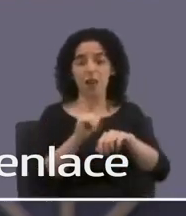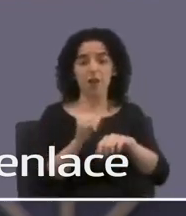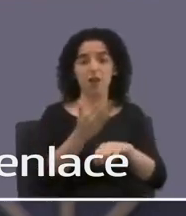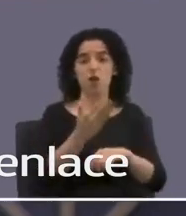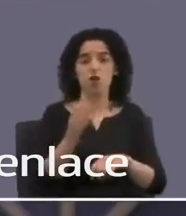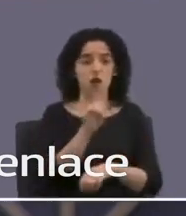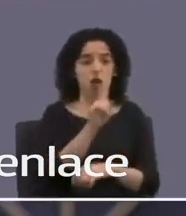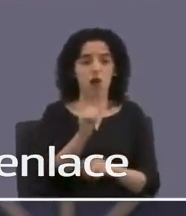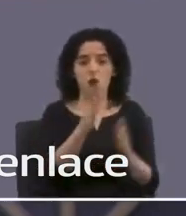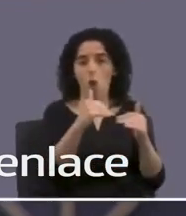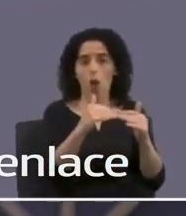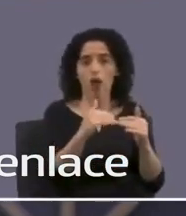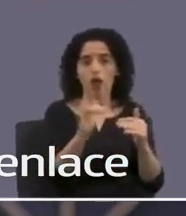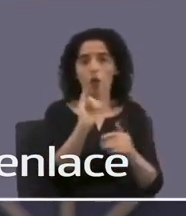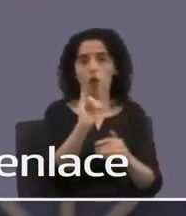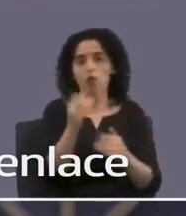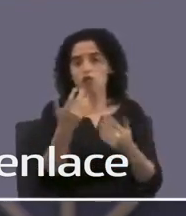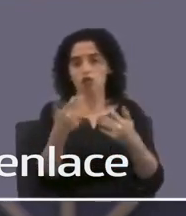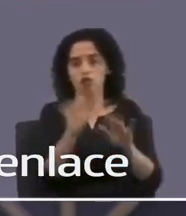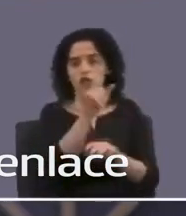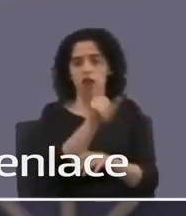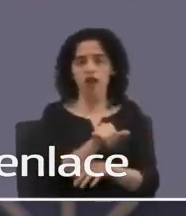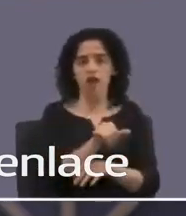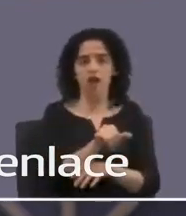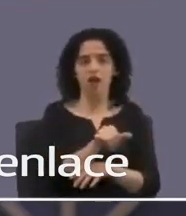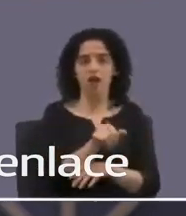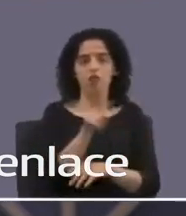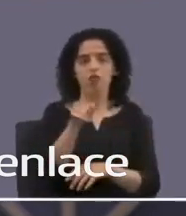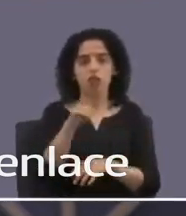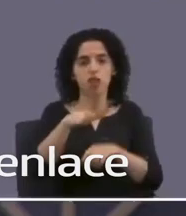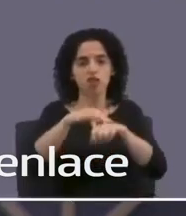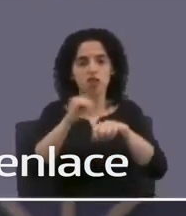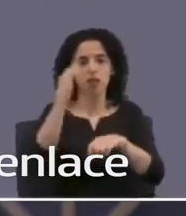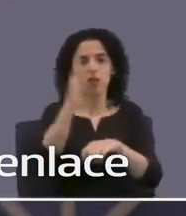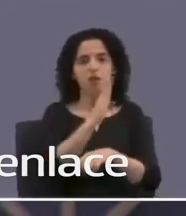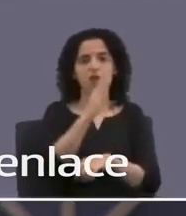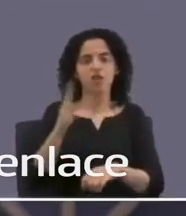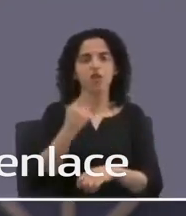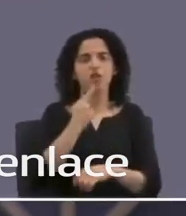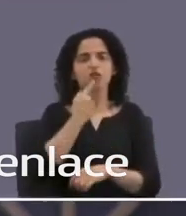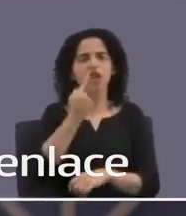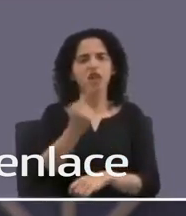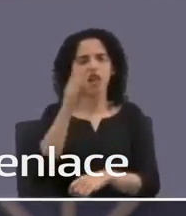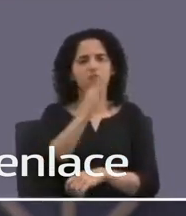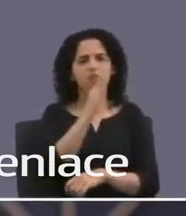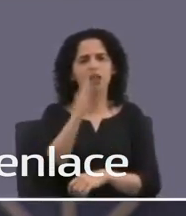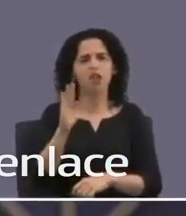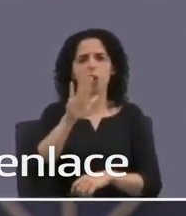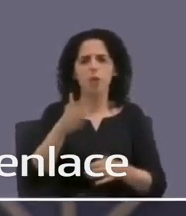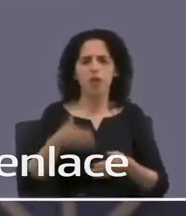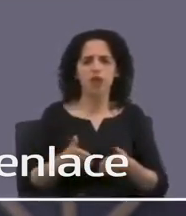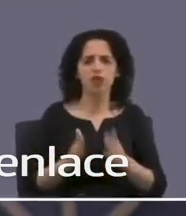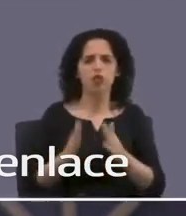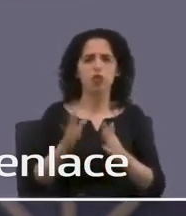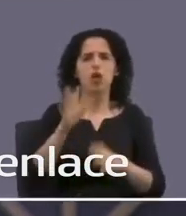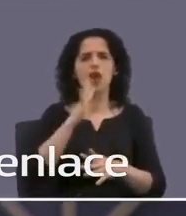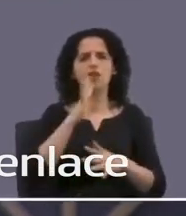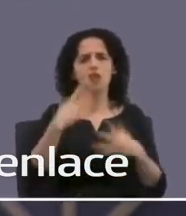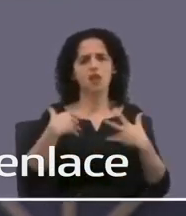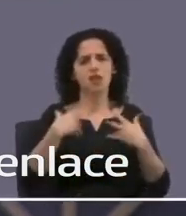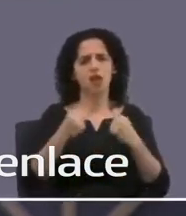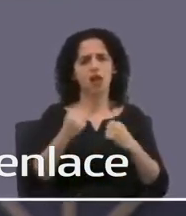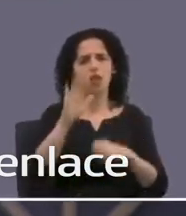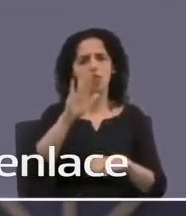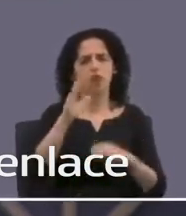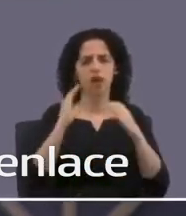son como si fuesen. Llame la bendición, declare la bendición para ese hijo, hable salud para